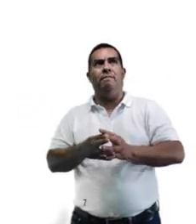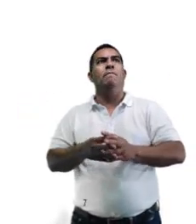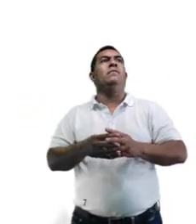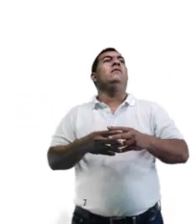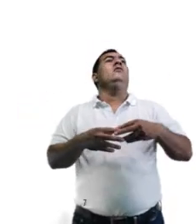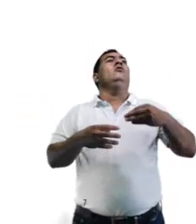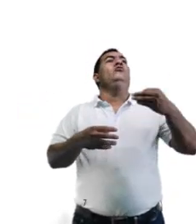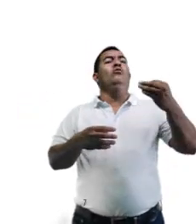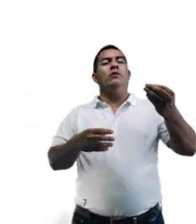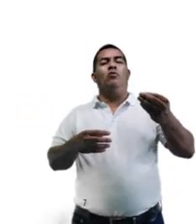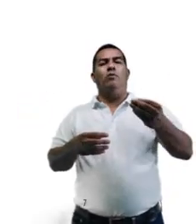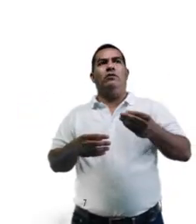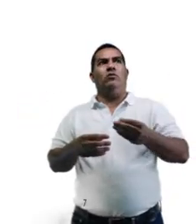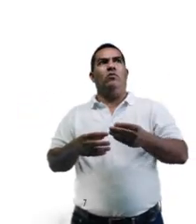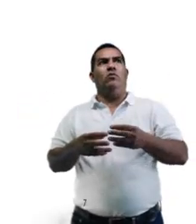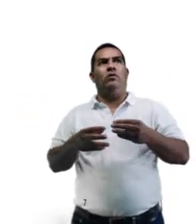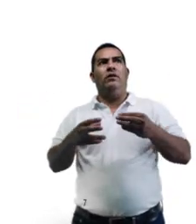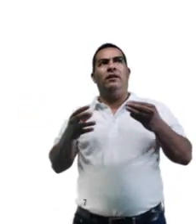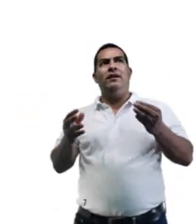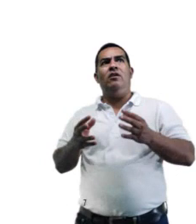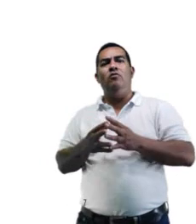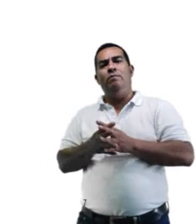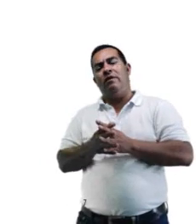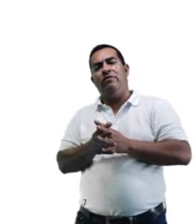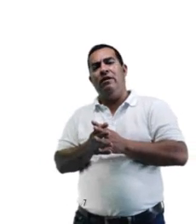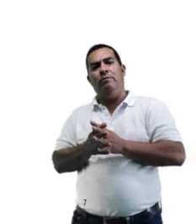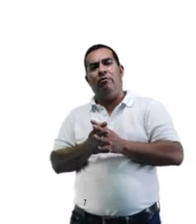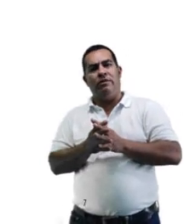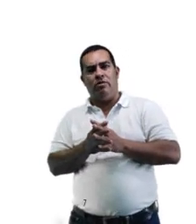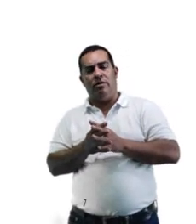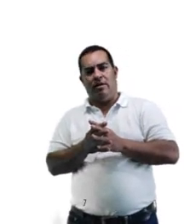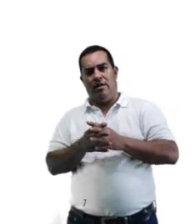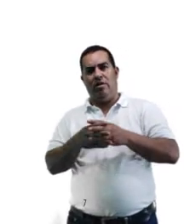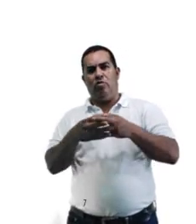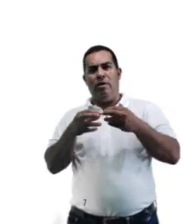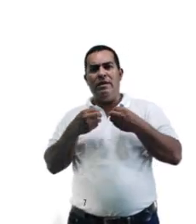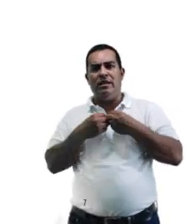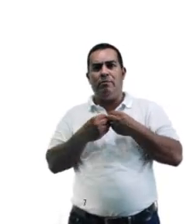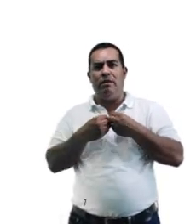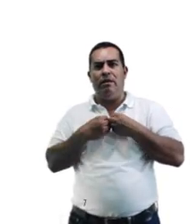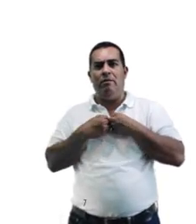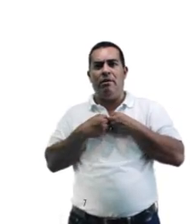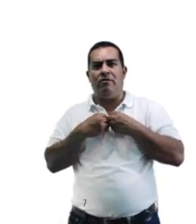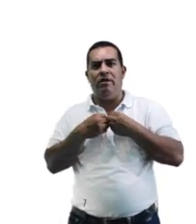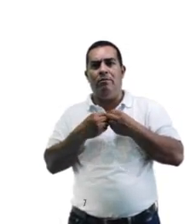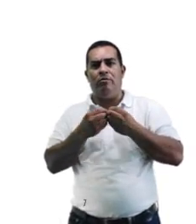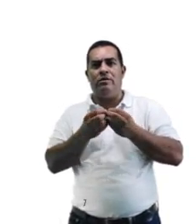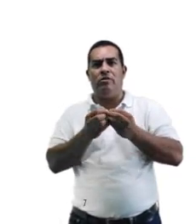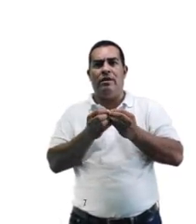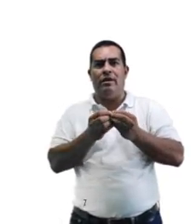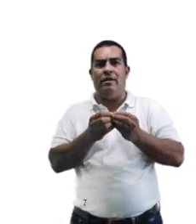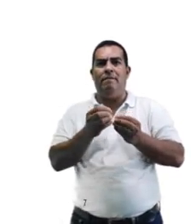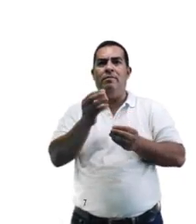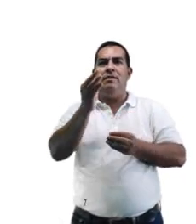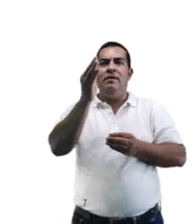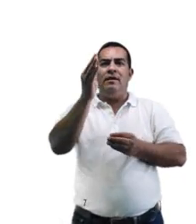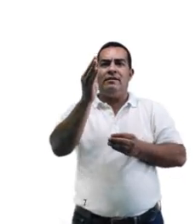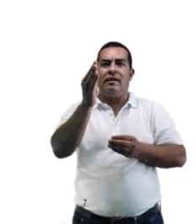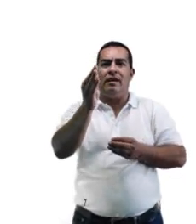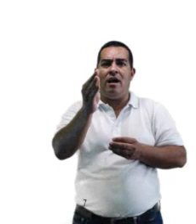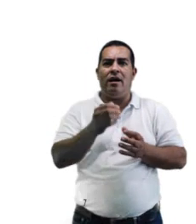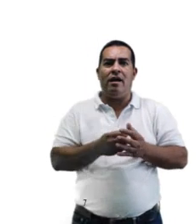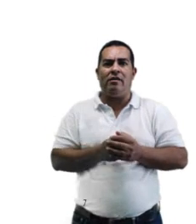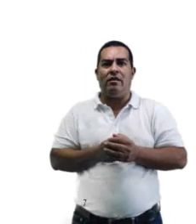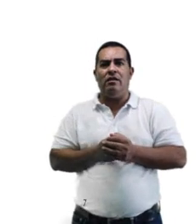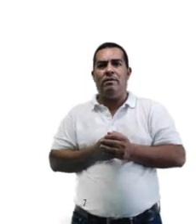inventar. Número 4. Crea un perfil profesional. ¿Cuál es el perfil profesional?